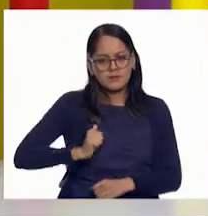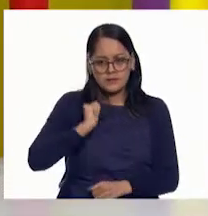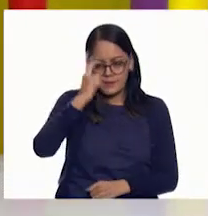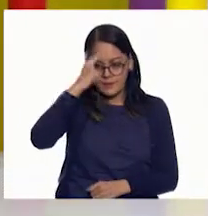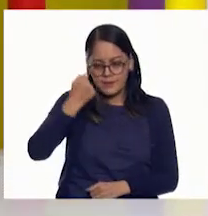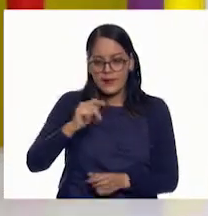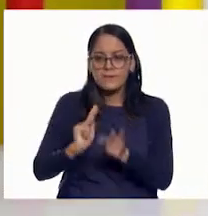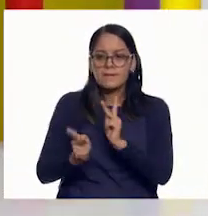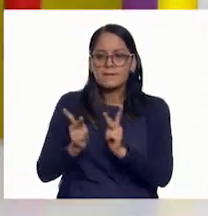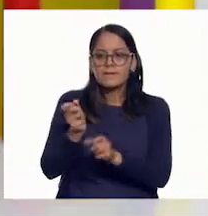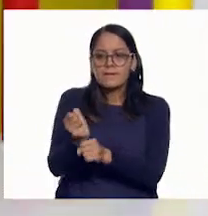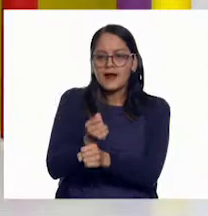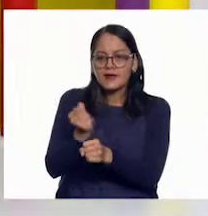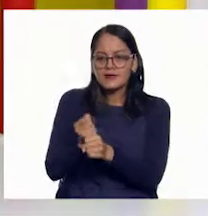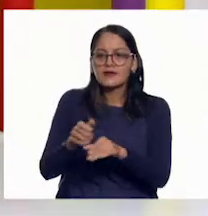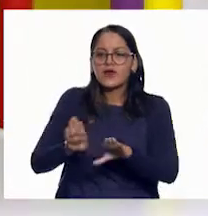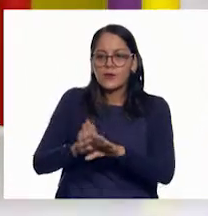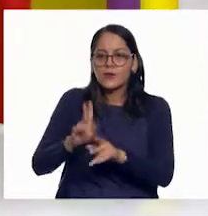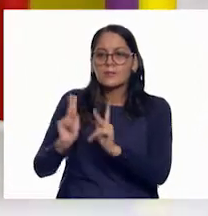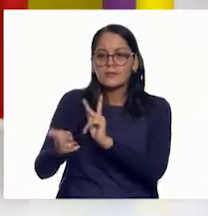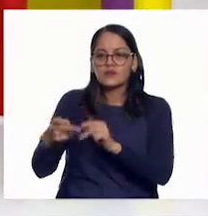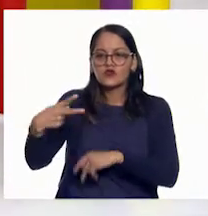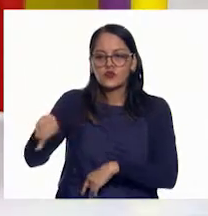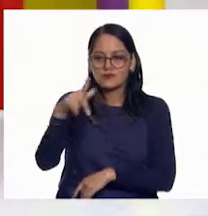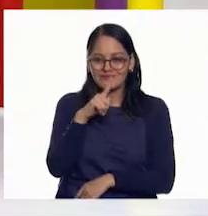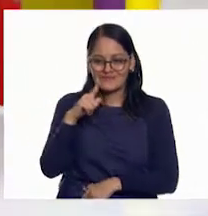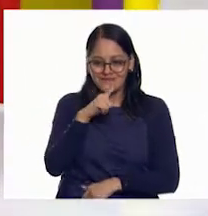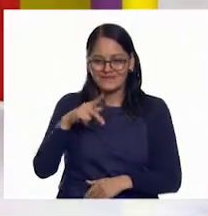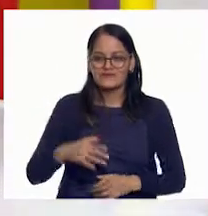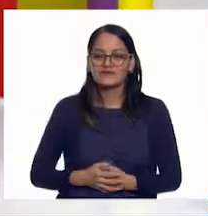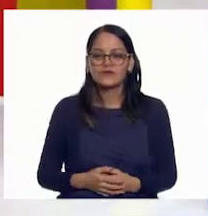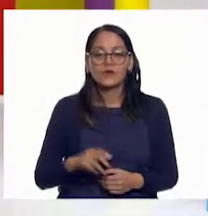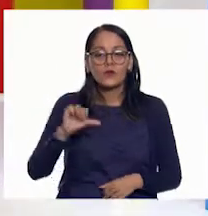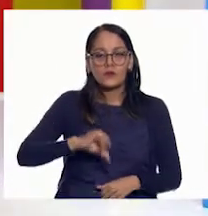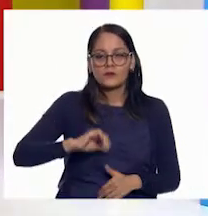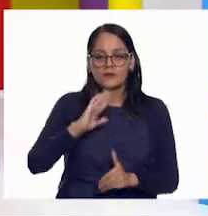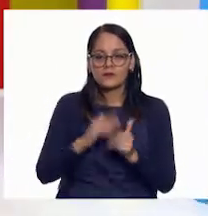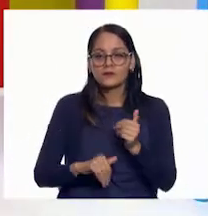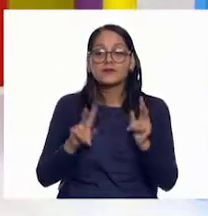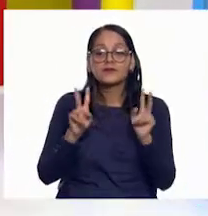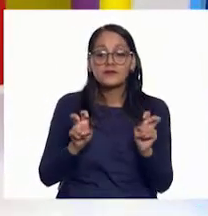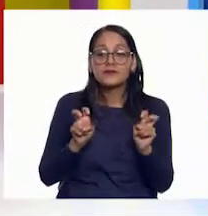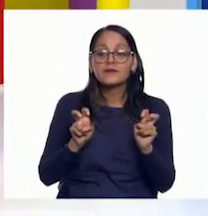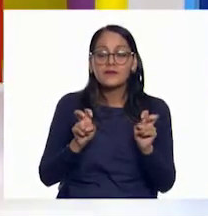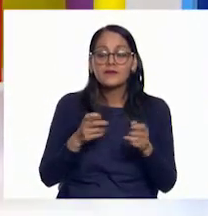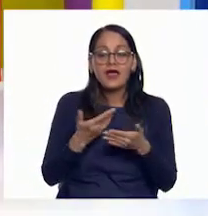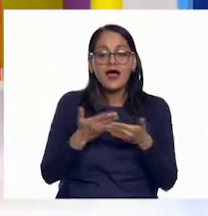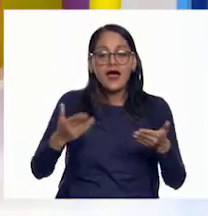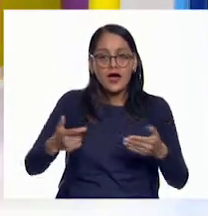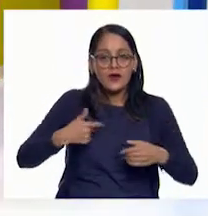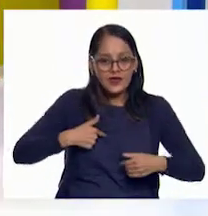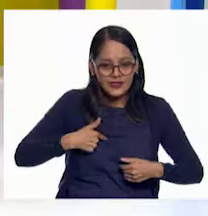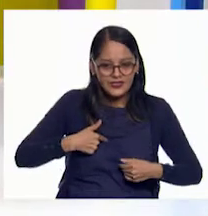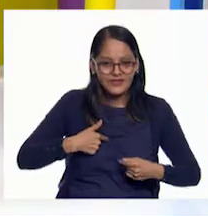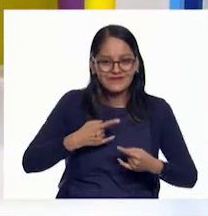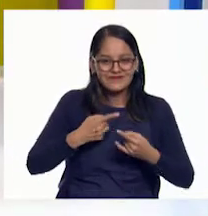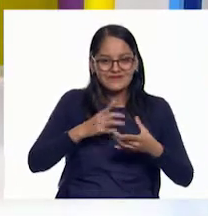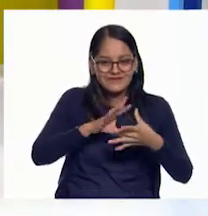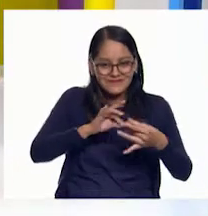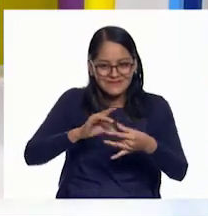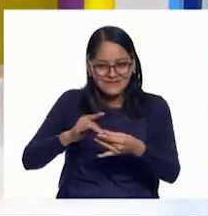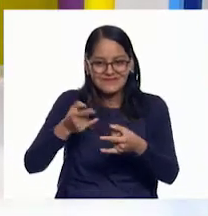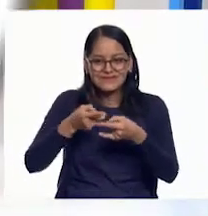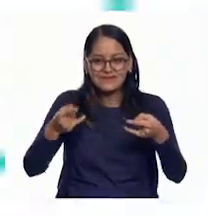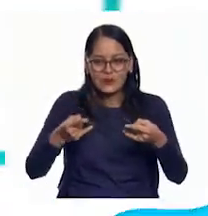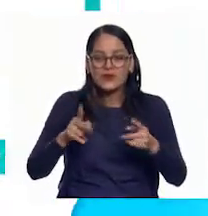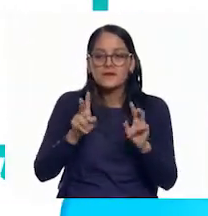momento para practicarla y platica con tu familia en tu lengua materna. Por hoy hemos terminado con Ahora yo te voy a dictar un cuento en